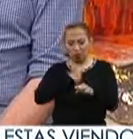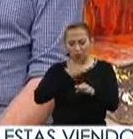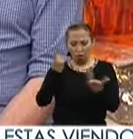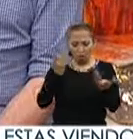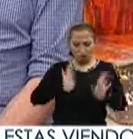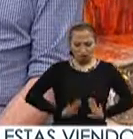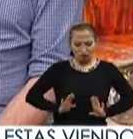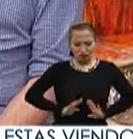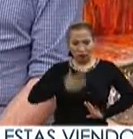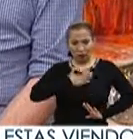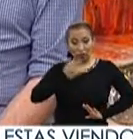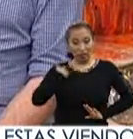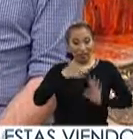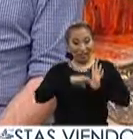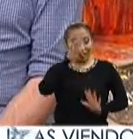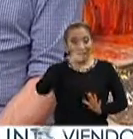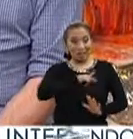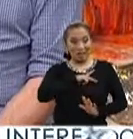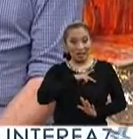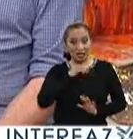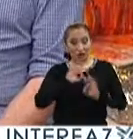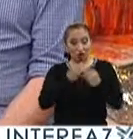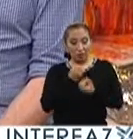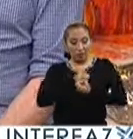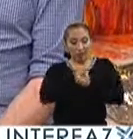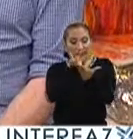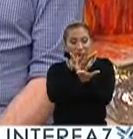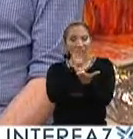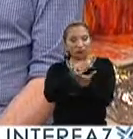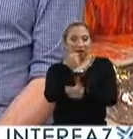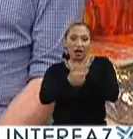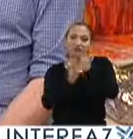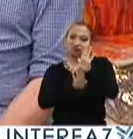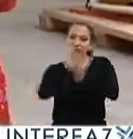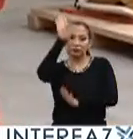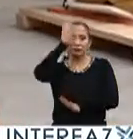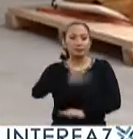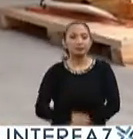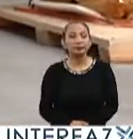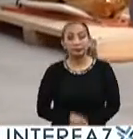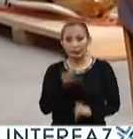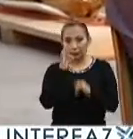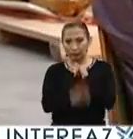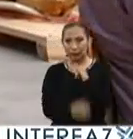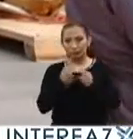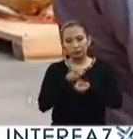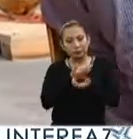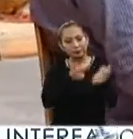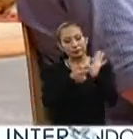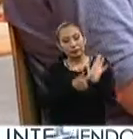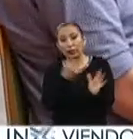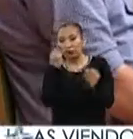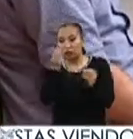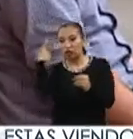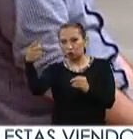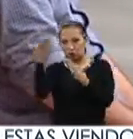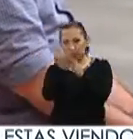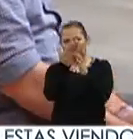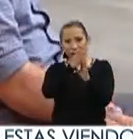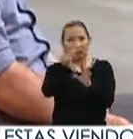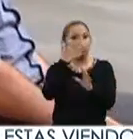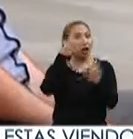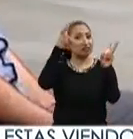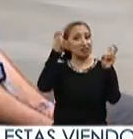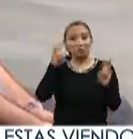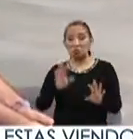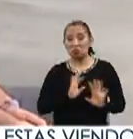¿no? Yo creo que cuando tú encuentras tu propio lenguaje es cuando tu carrera despega. Finalmente compartió que muchas de sus piezas carecen de